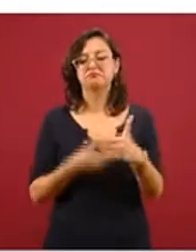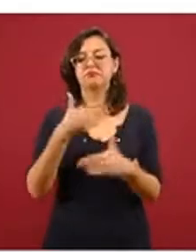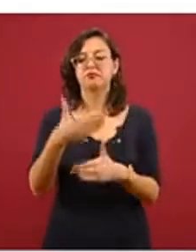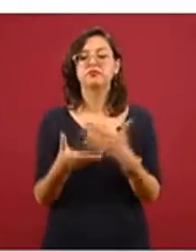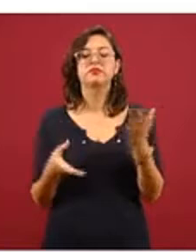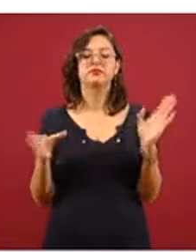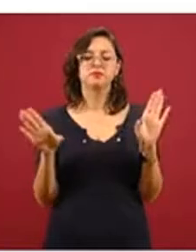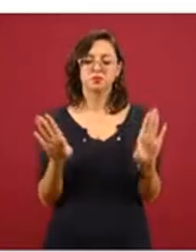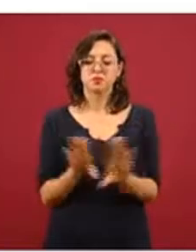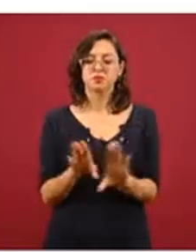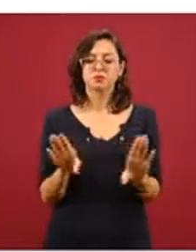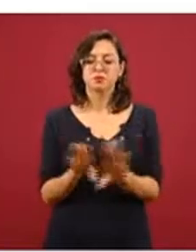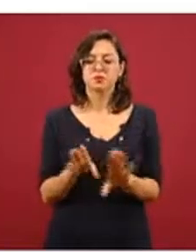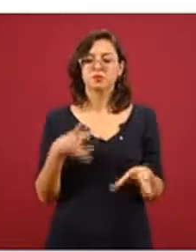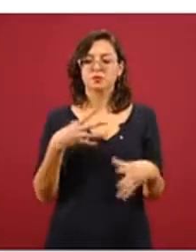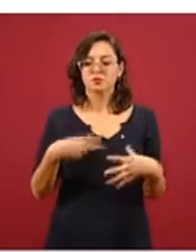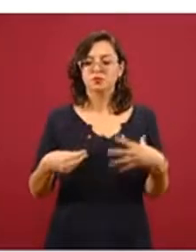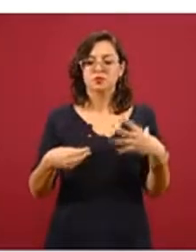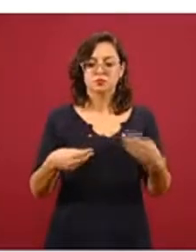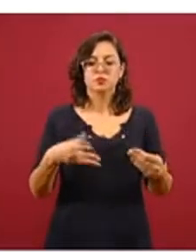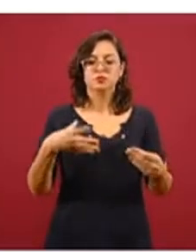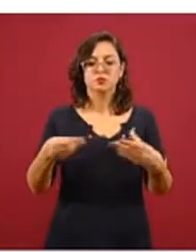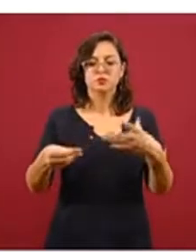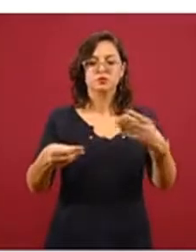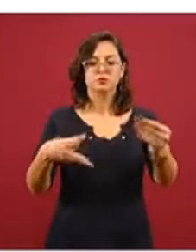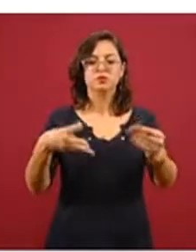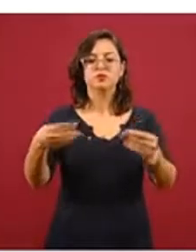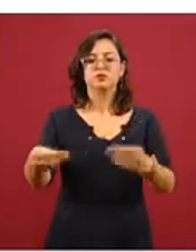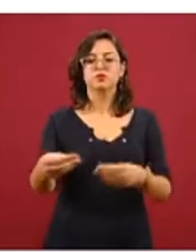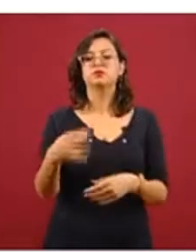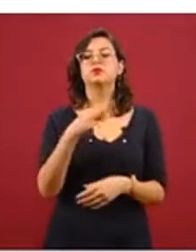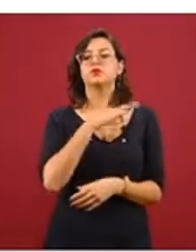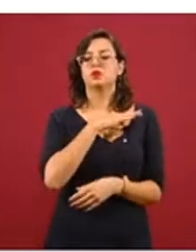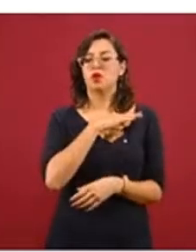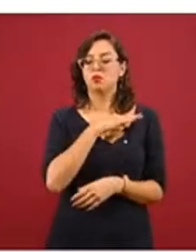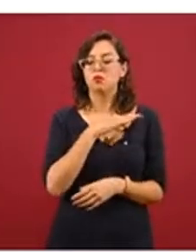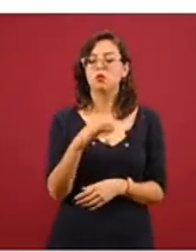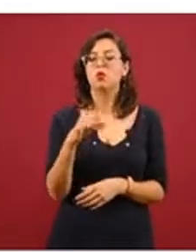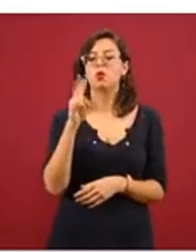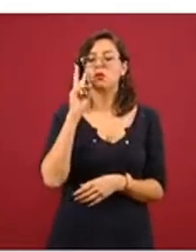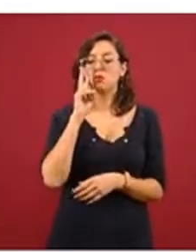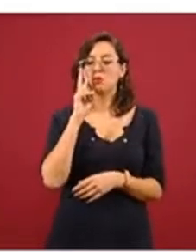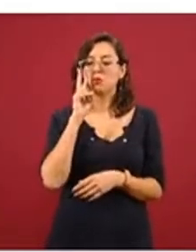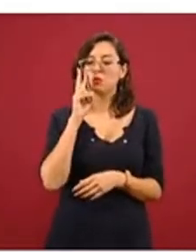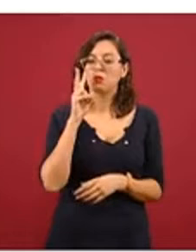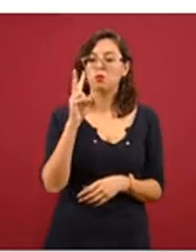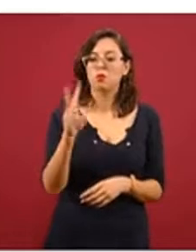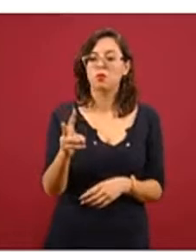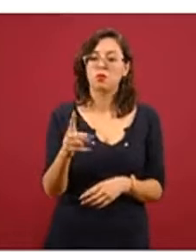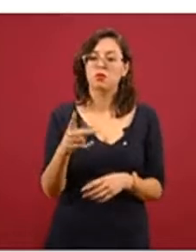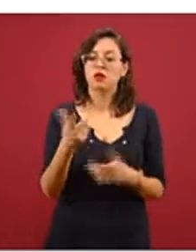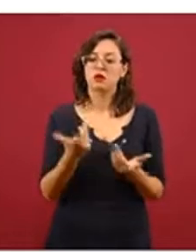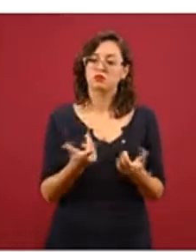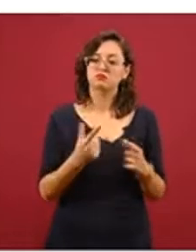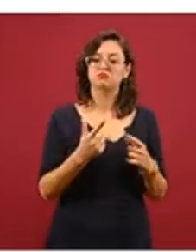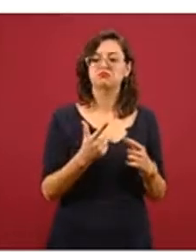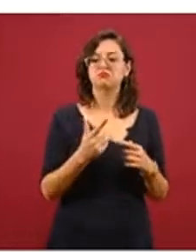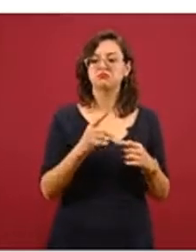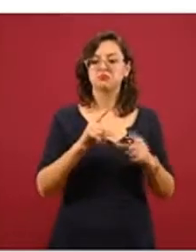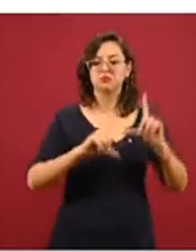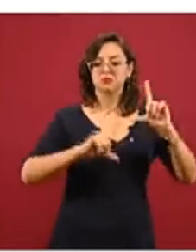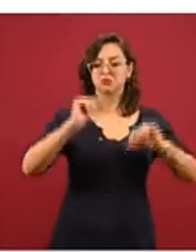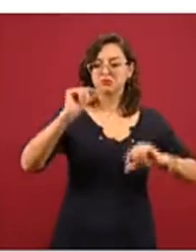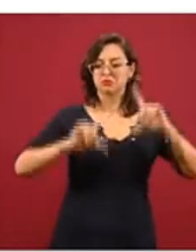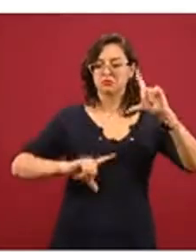está comportando la epidemia en el país. Podemos dibujar una línea que iría sobre